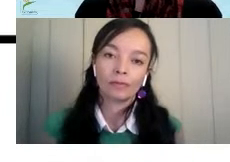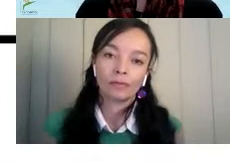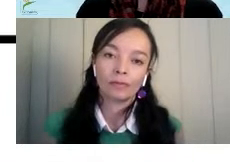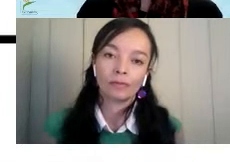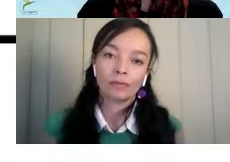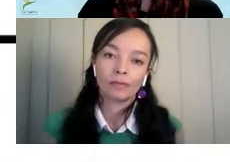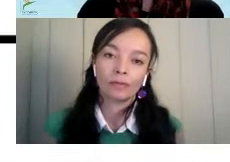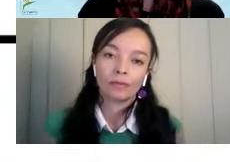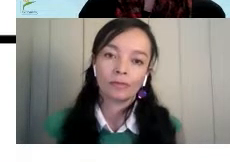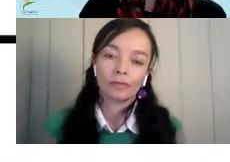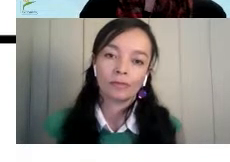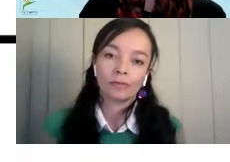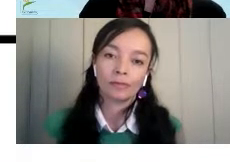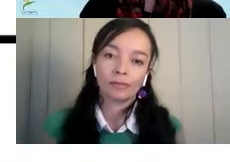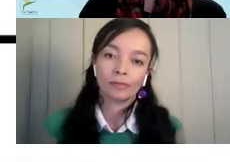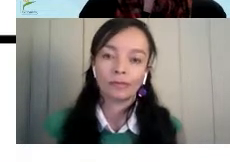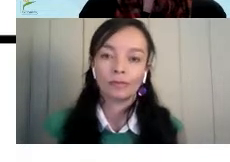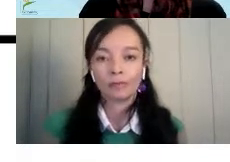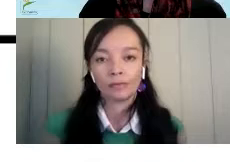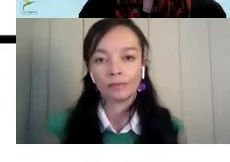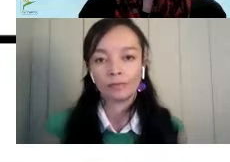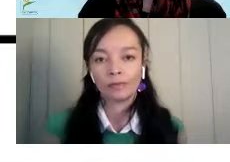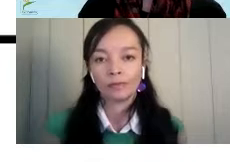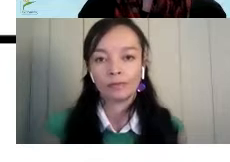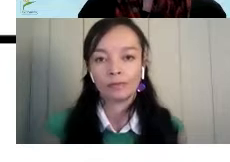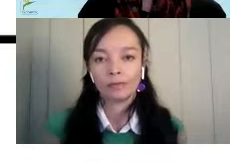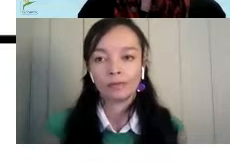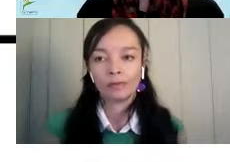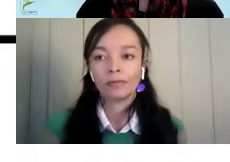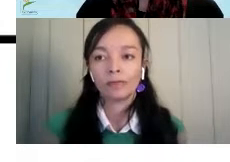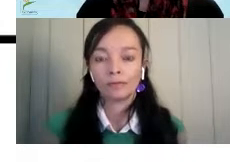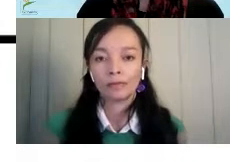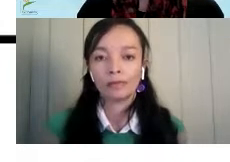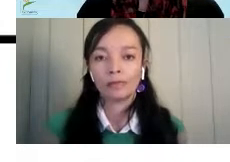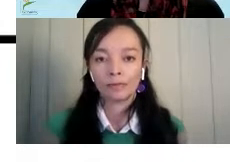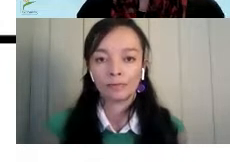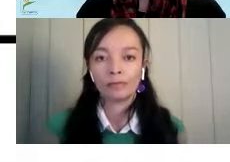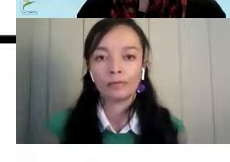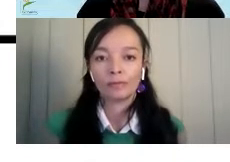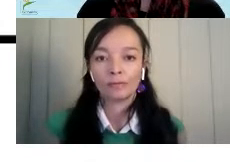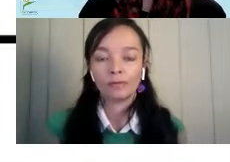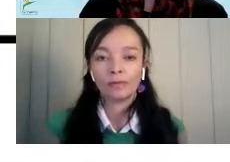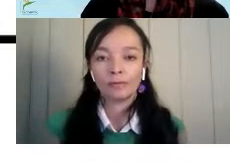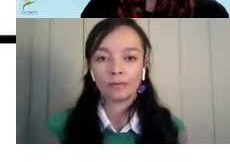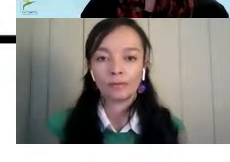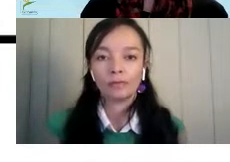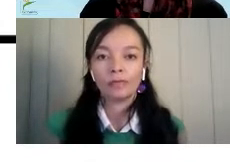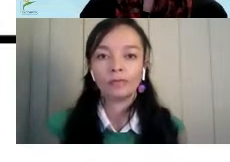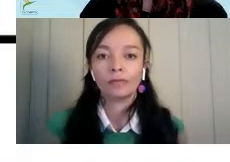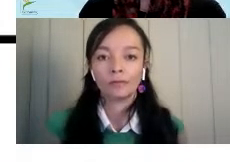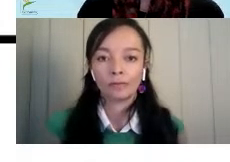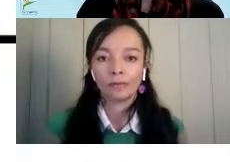señas de los bebés no es un idioma. No tenemos que preocuparnos con el sintaxis,